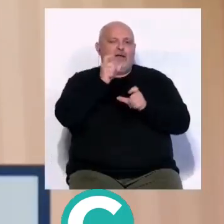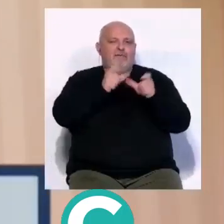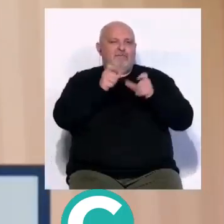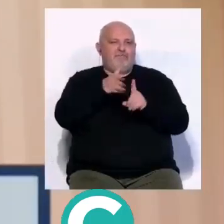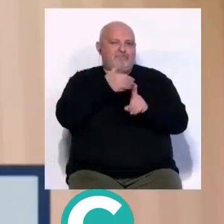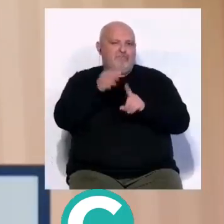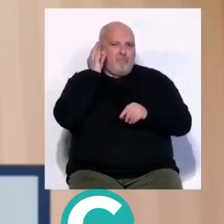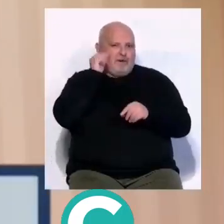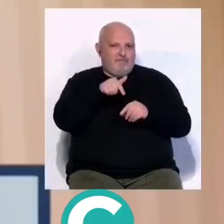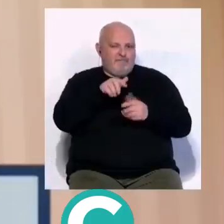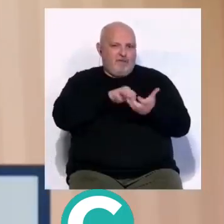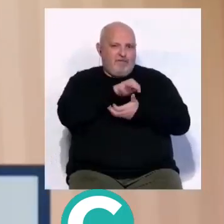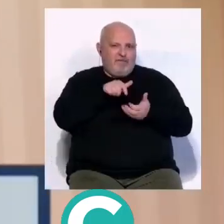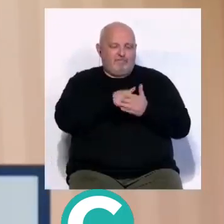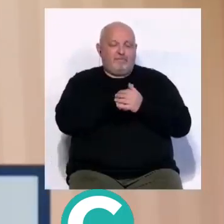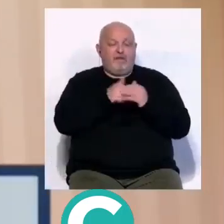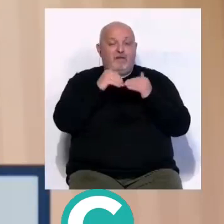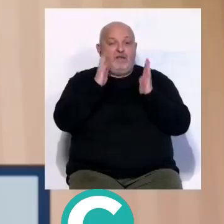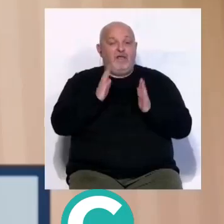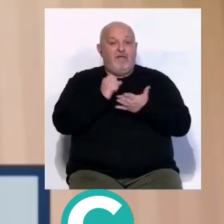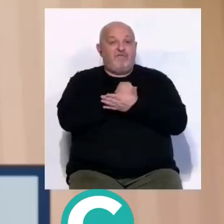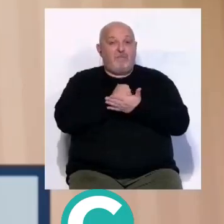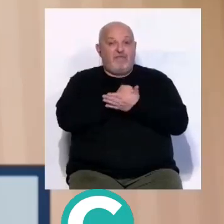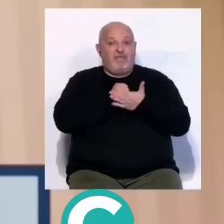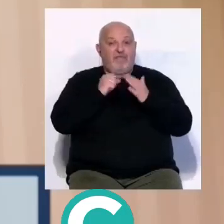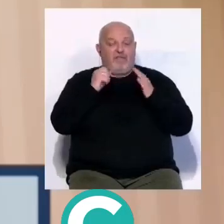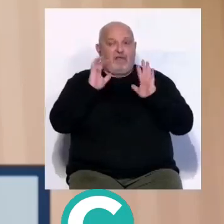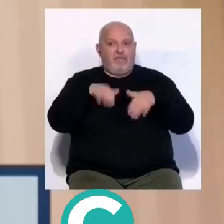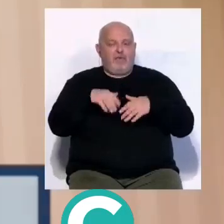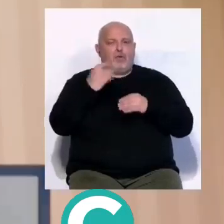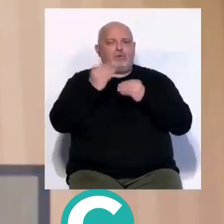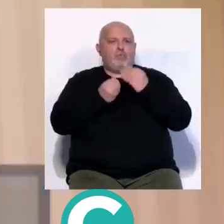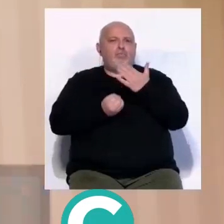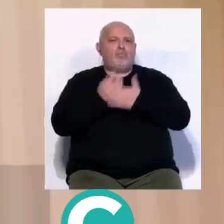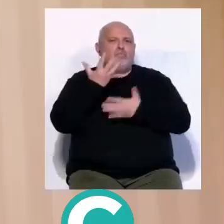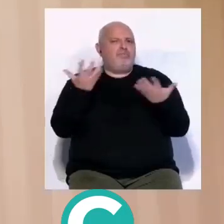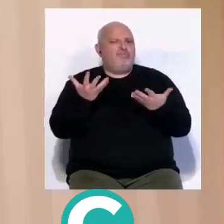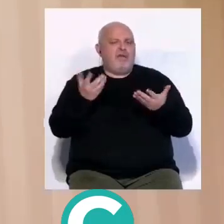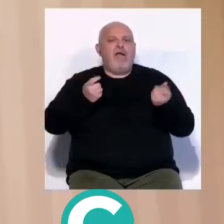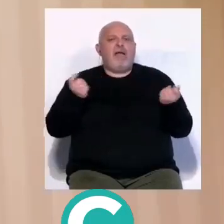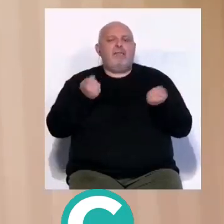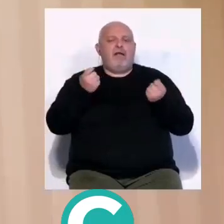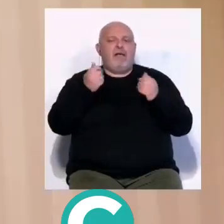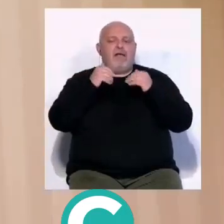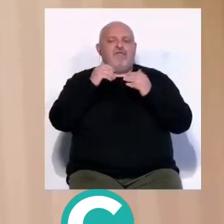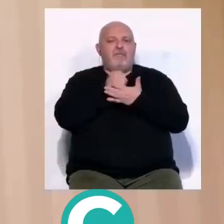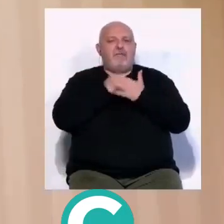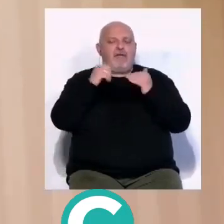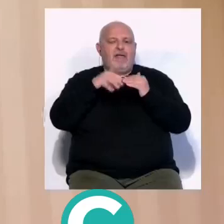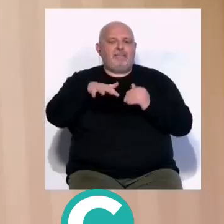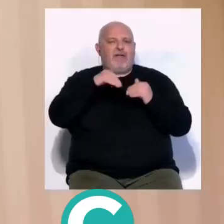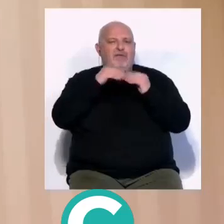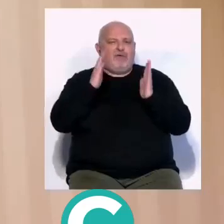de género. Desde las farmacias de la provincia de Cádiz hemos puesto en marcha la campaña Farmacia Espacio